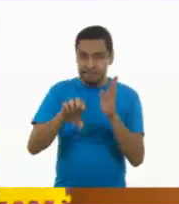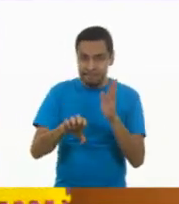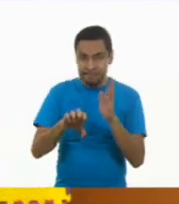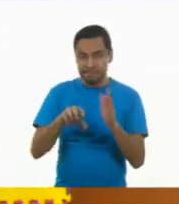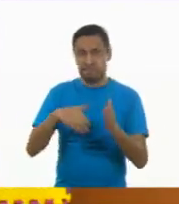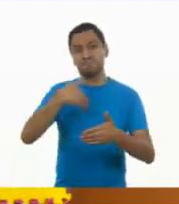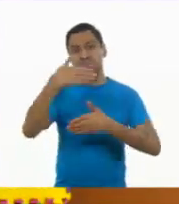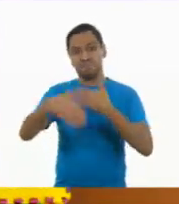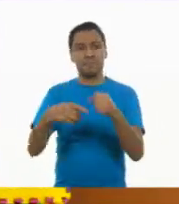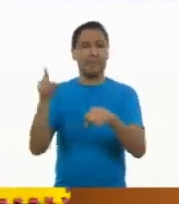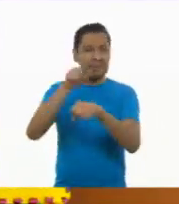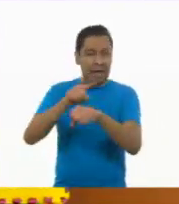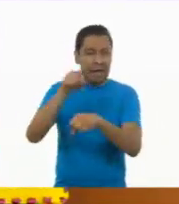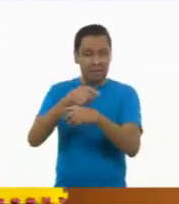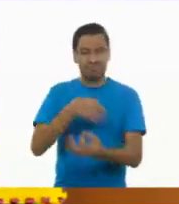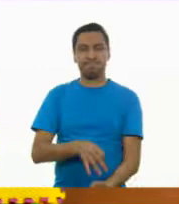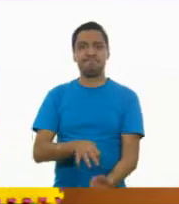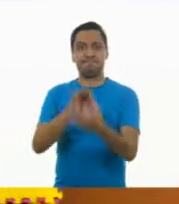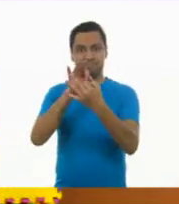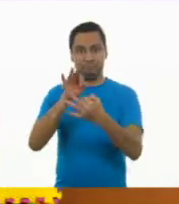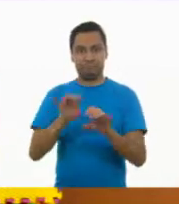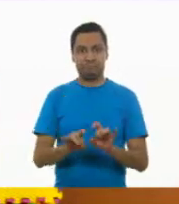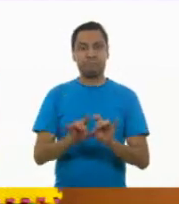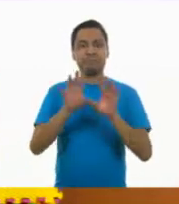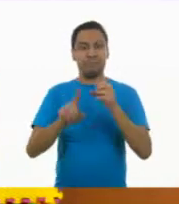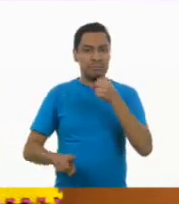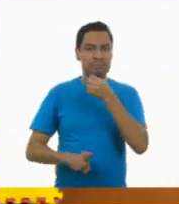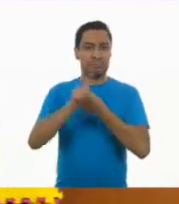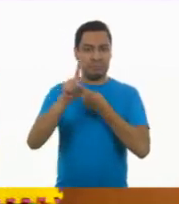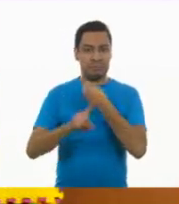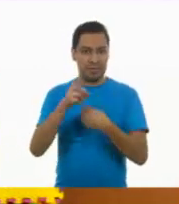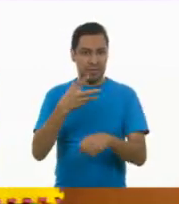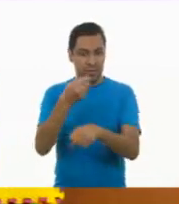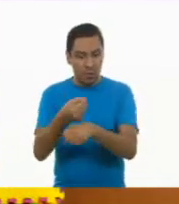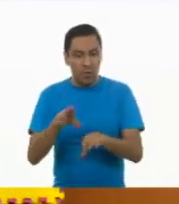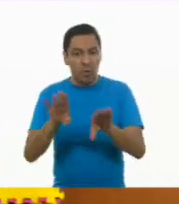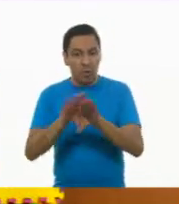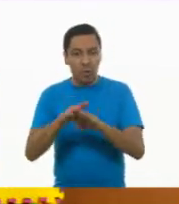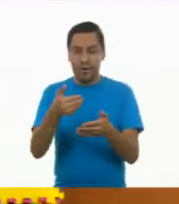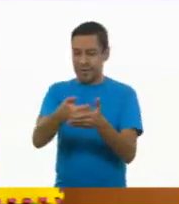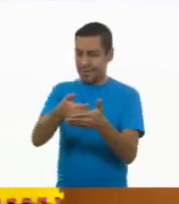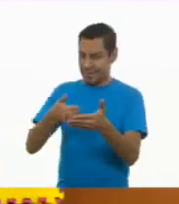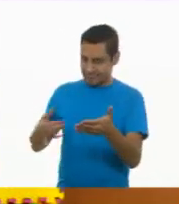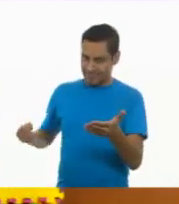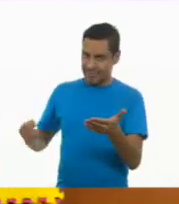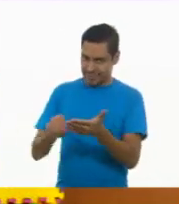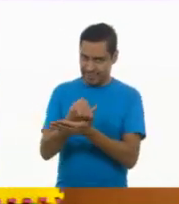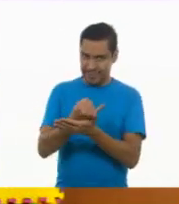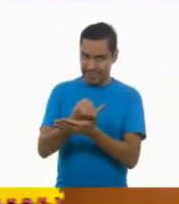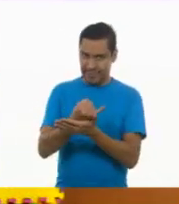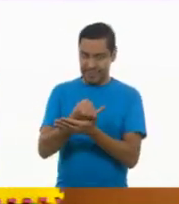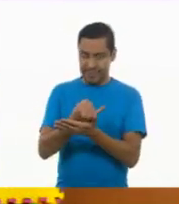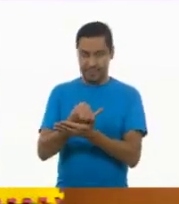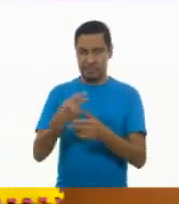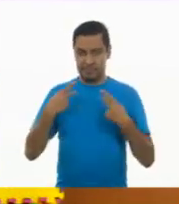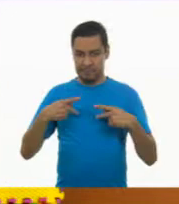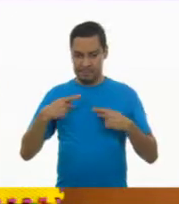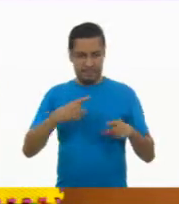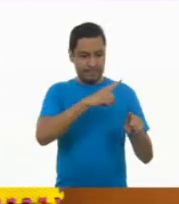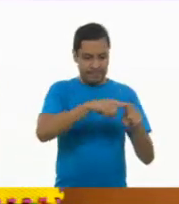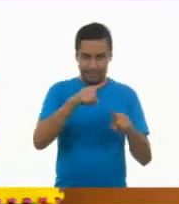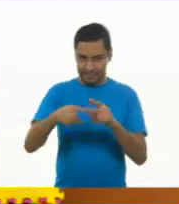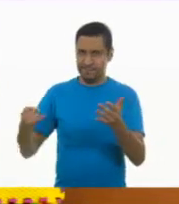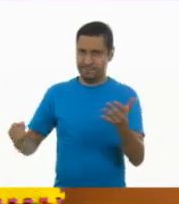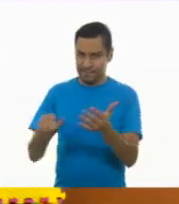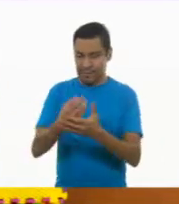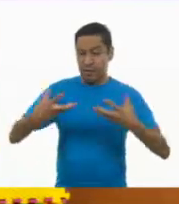enfrentamos todos los días y están llenas de decisiones tomadas por varias personas y para varias personas.